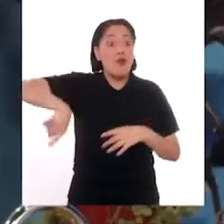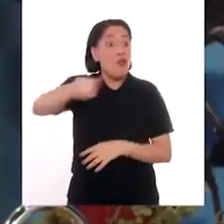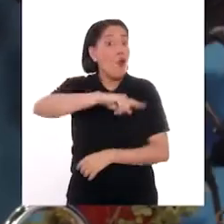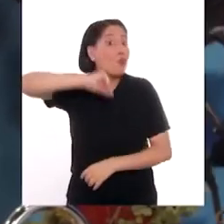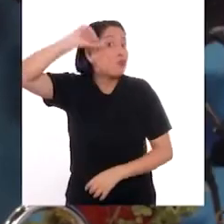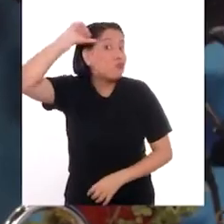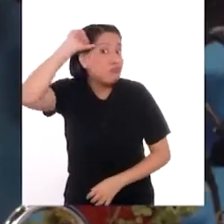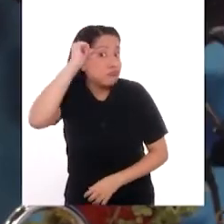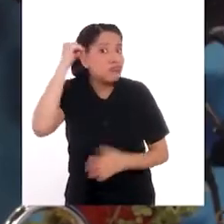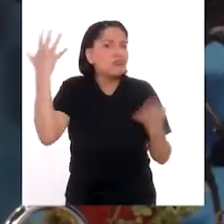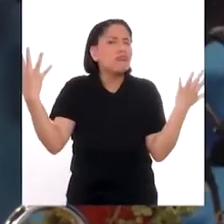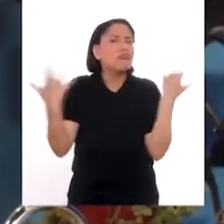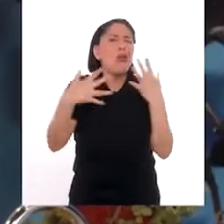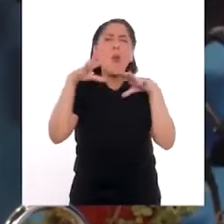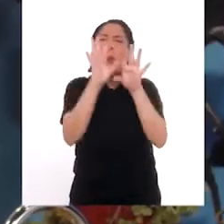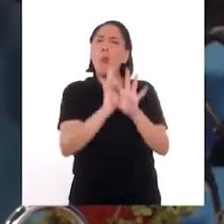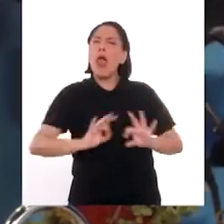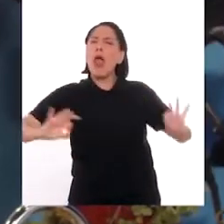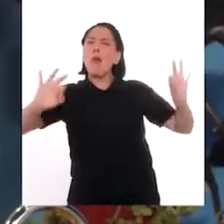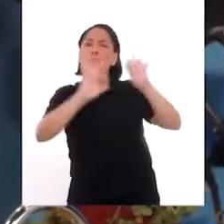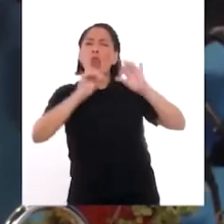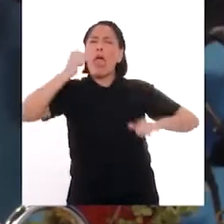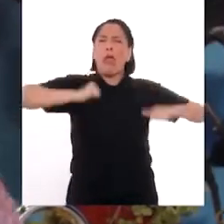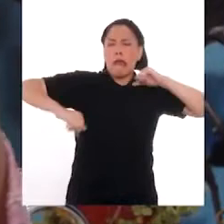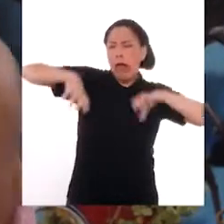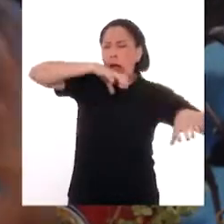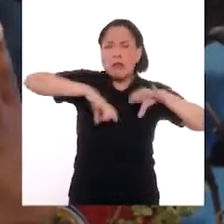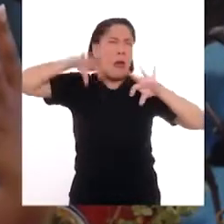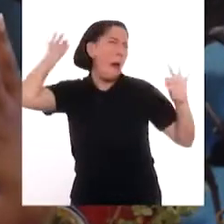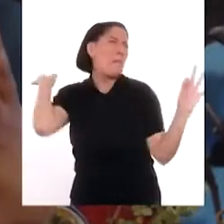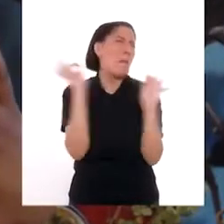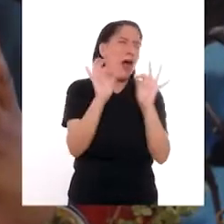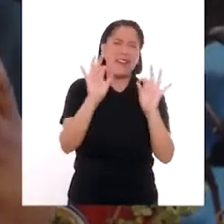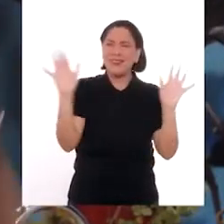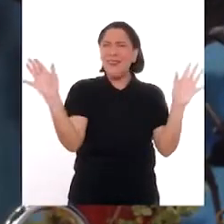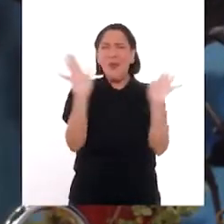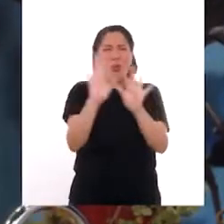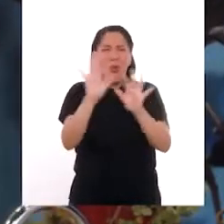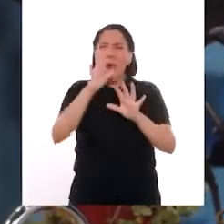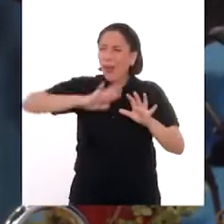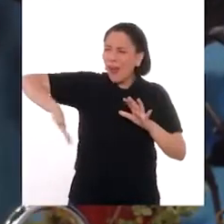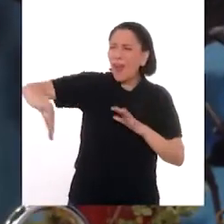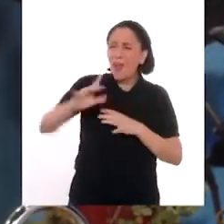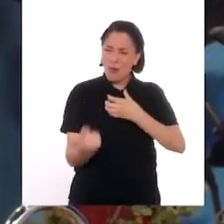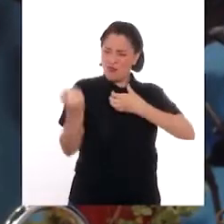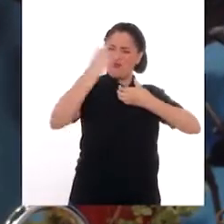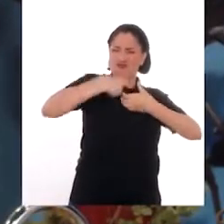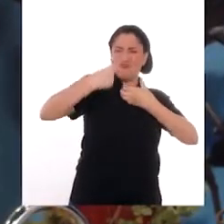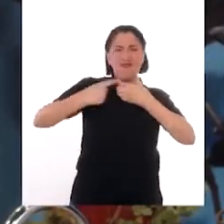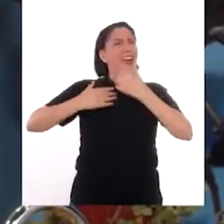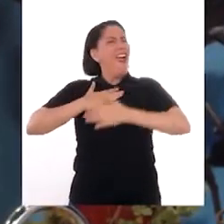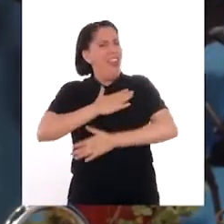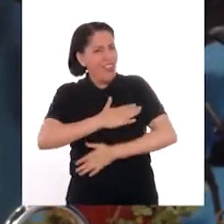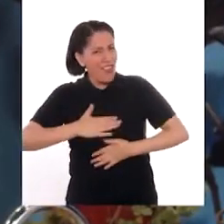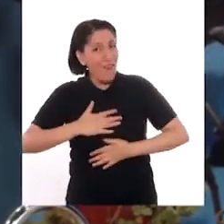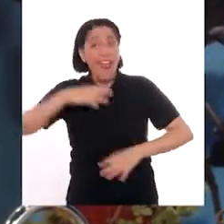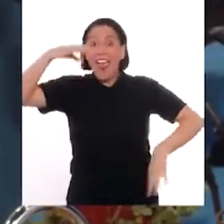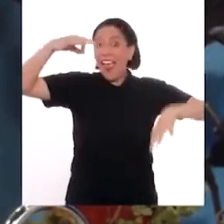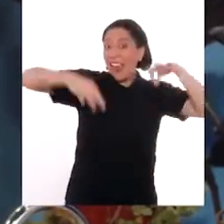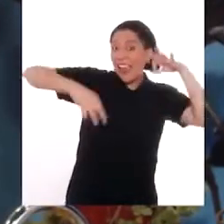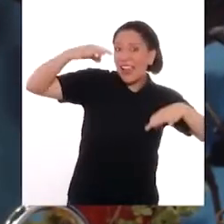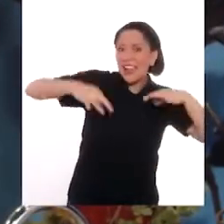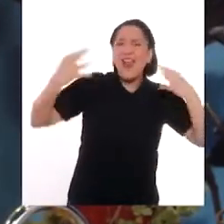quiero recordarles que más importante que actuar bien una escena es participar y pasarla bien.